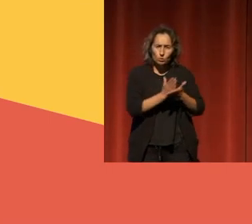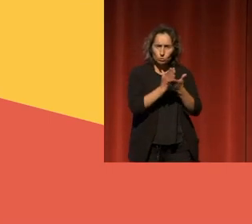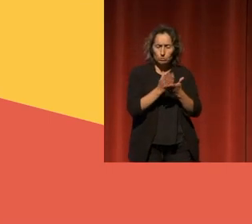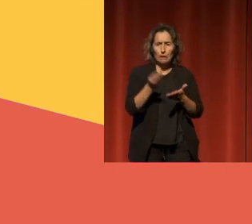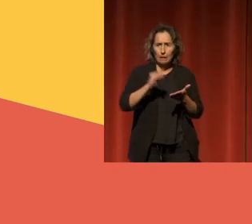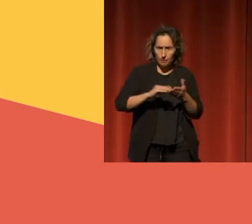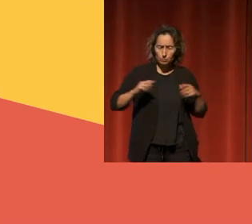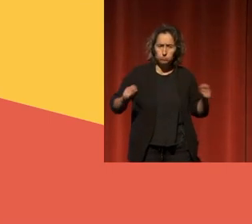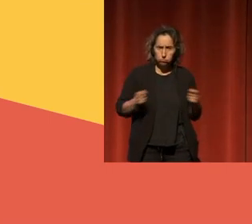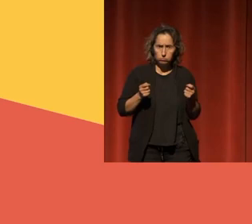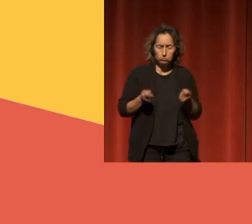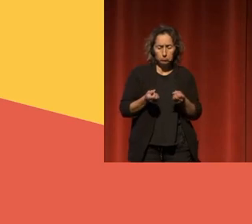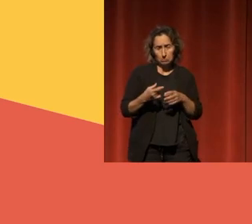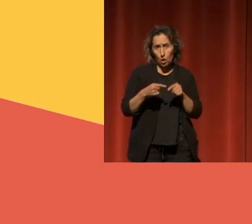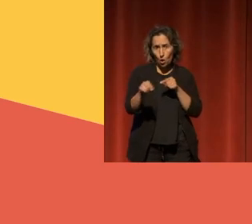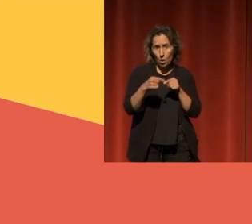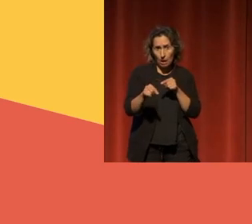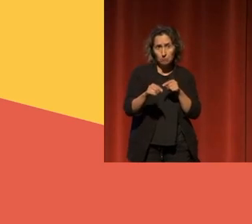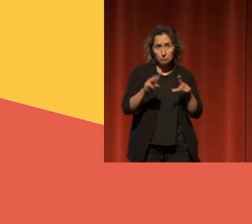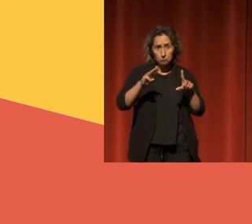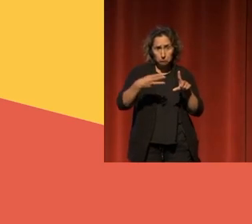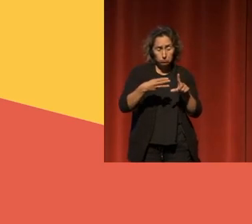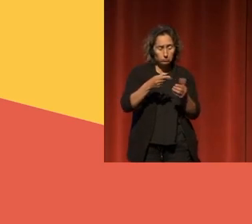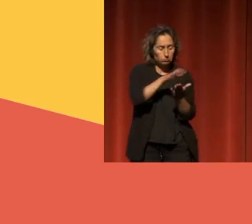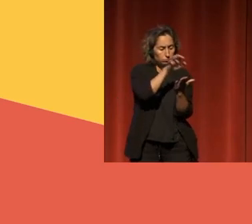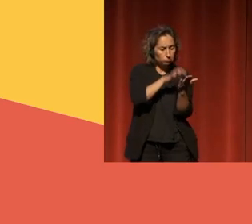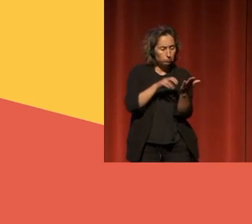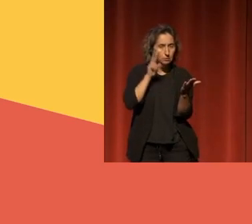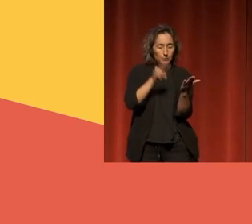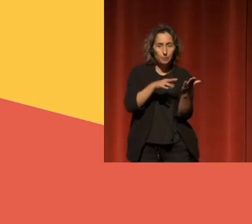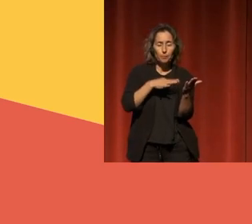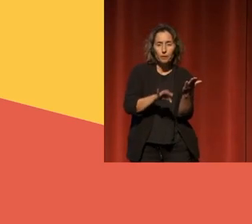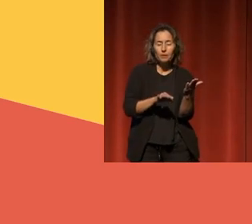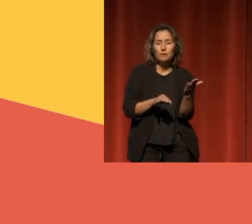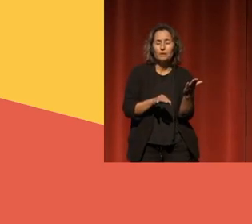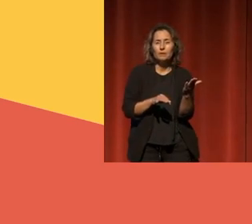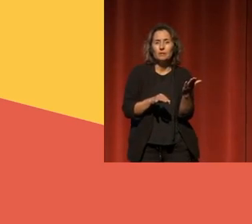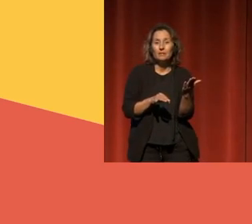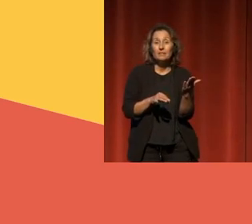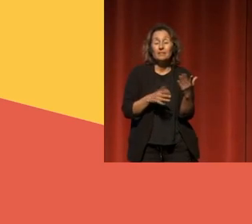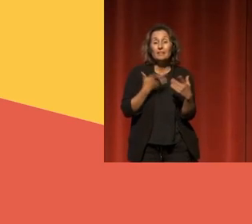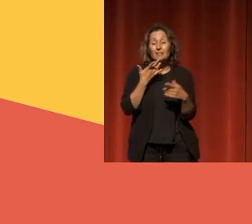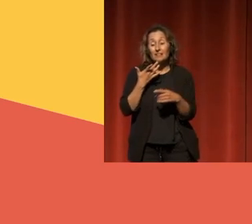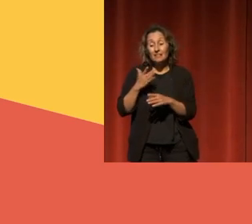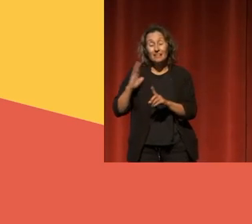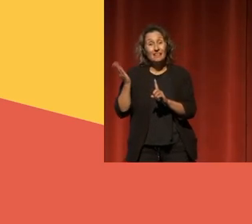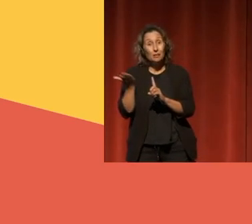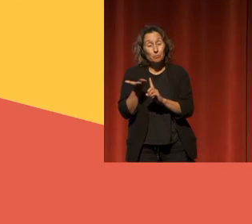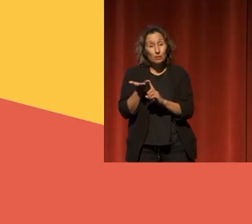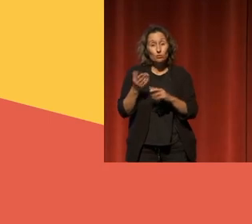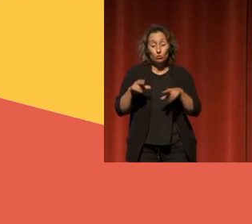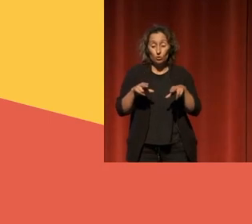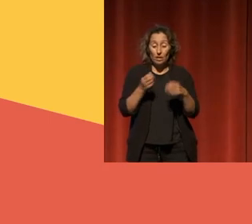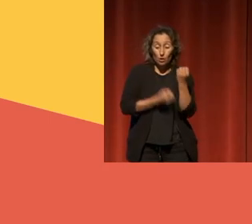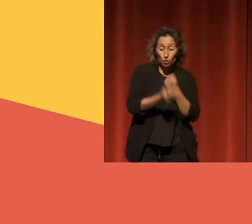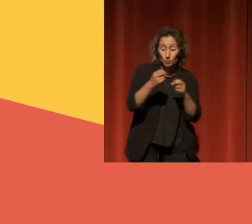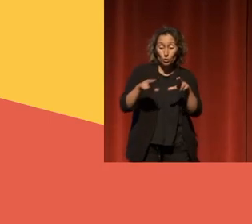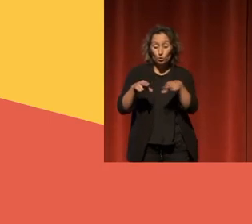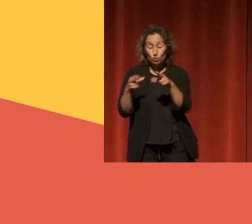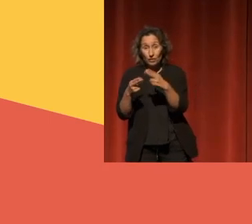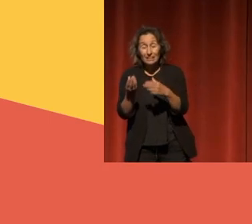publicado está en línea que Versa sobre el impacto económico y social de las bibliotecas